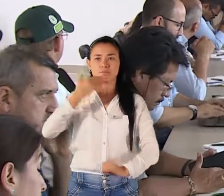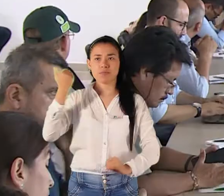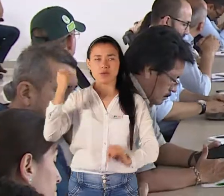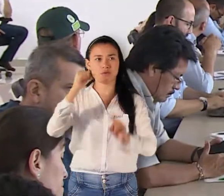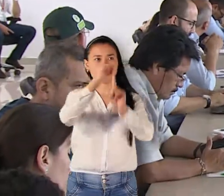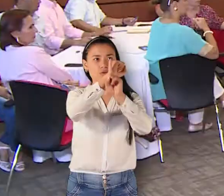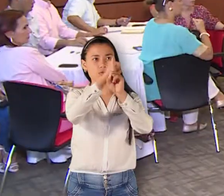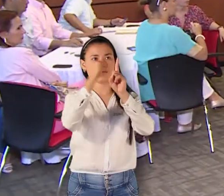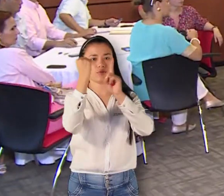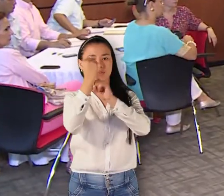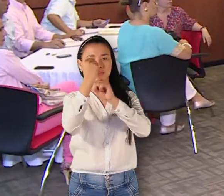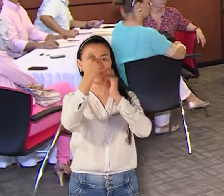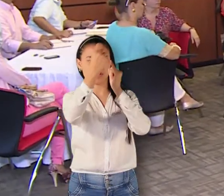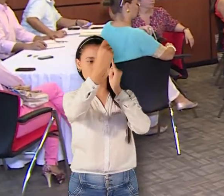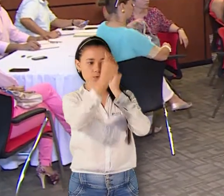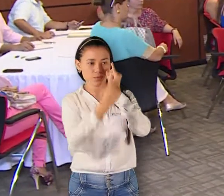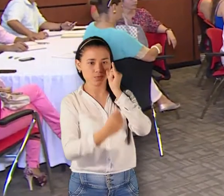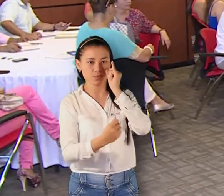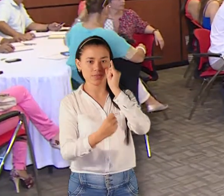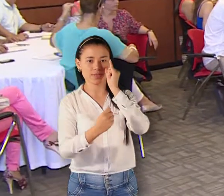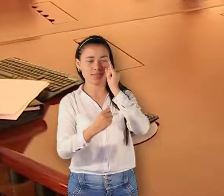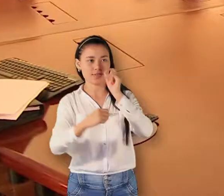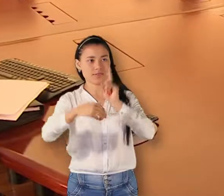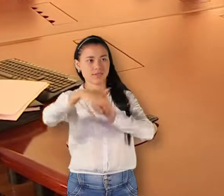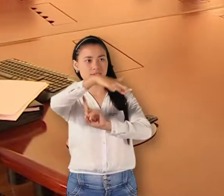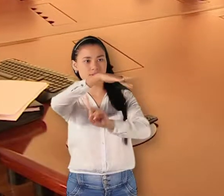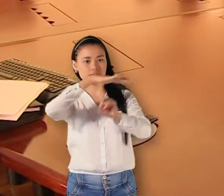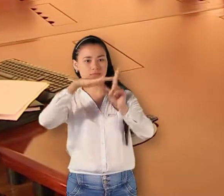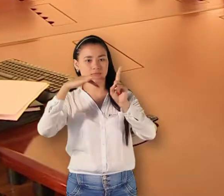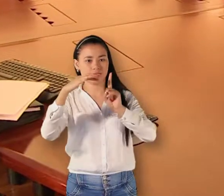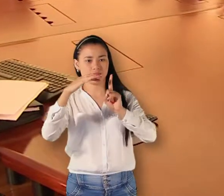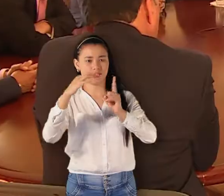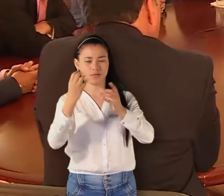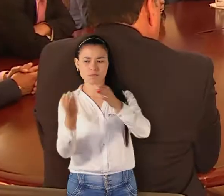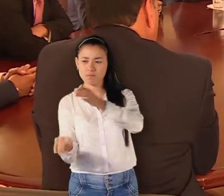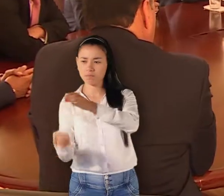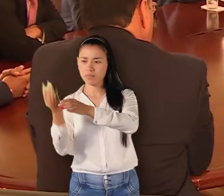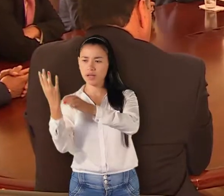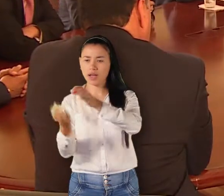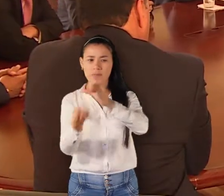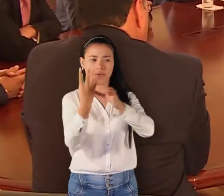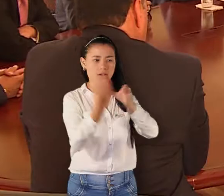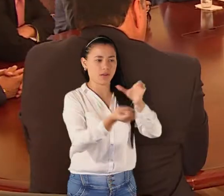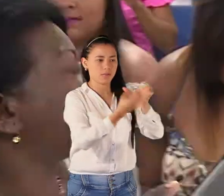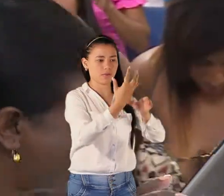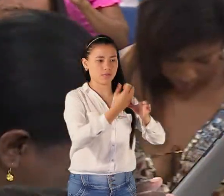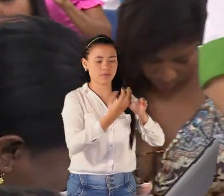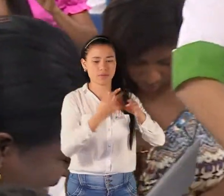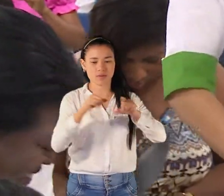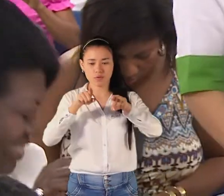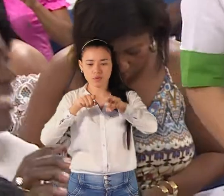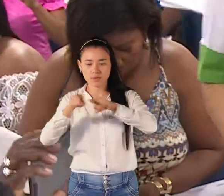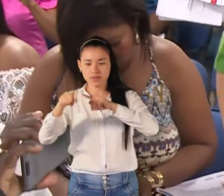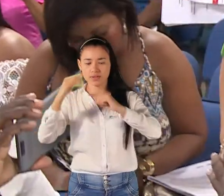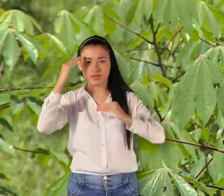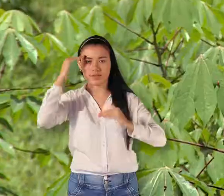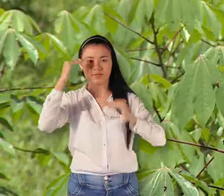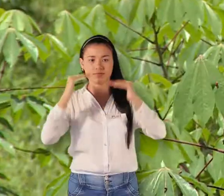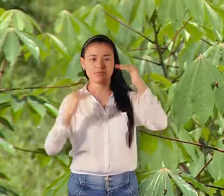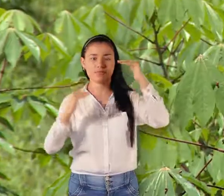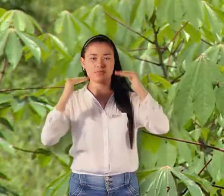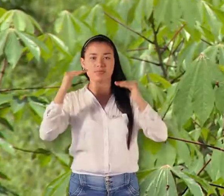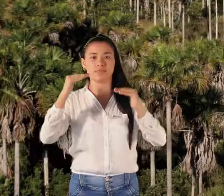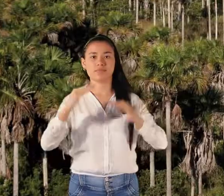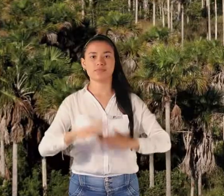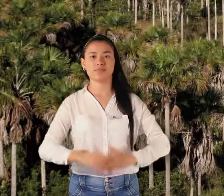el reconocimiento a nivel nacional e internacional por nuestras condiciones sociales,